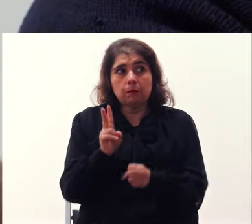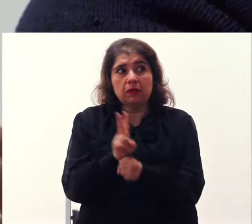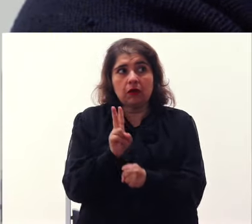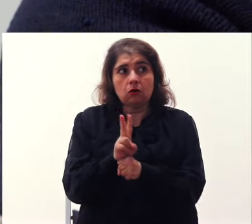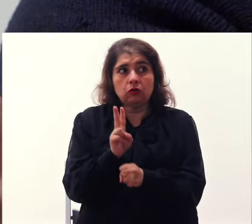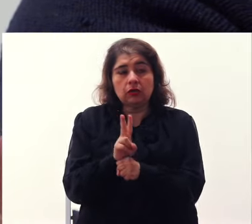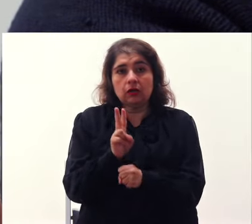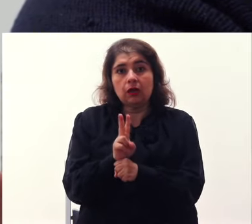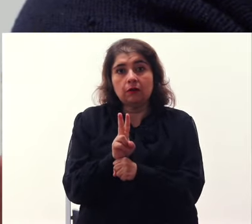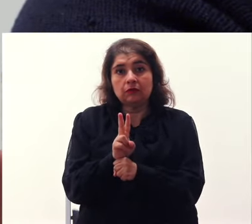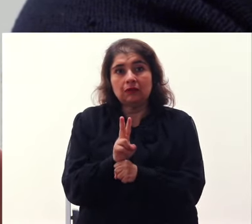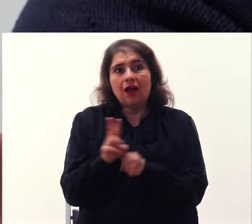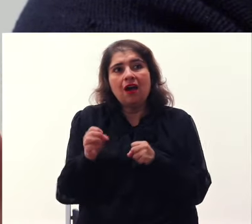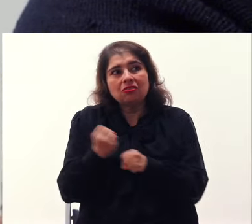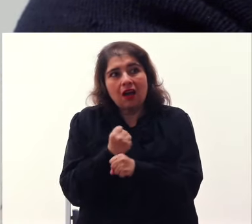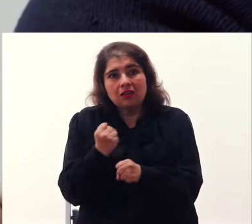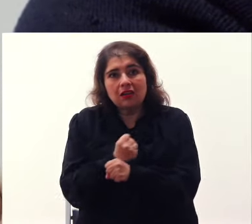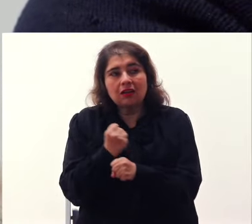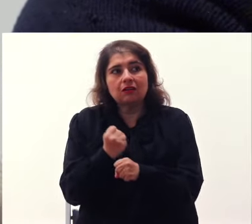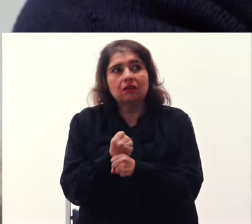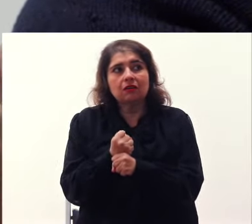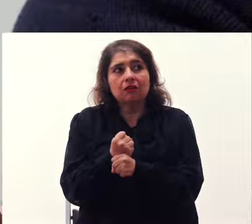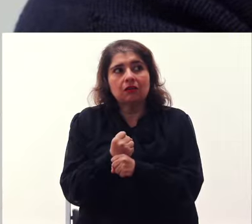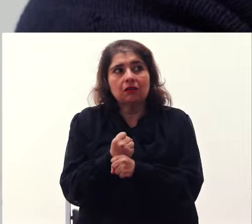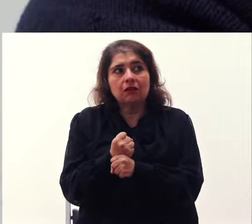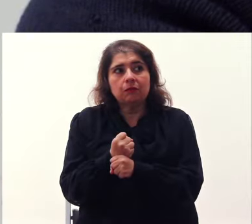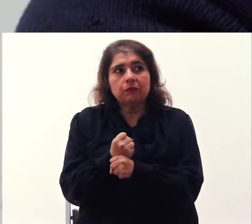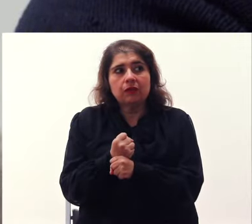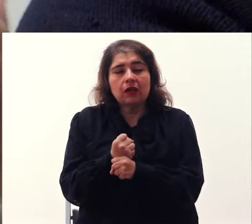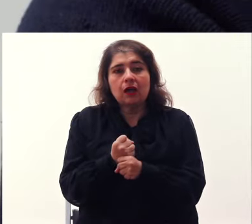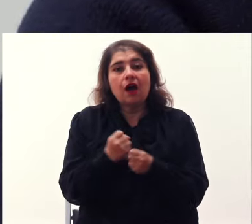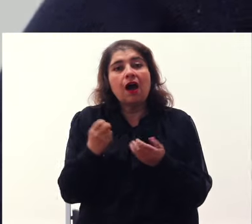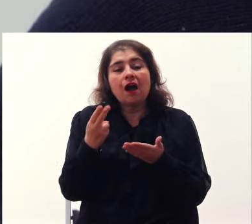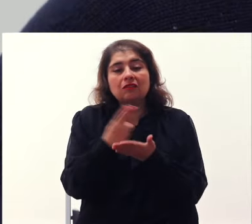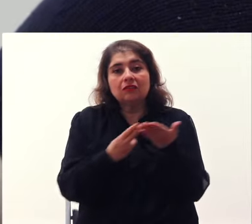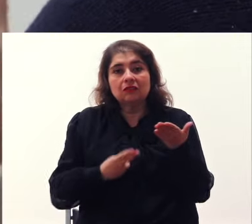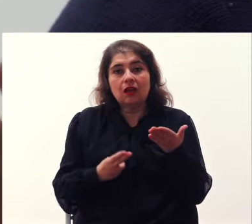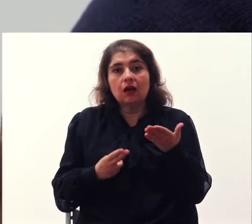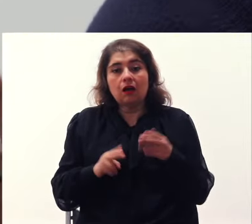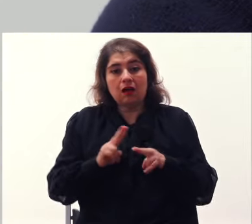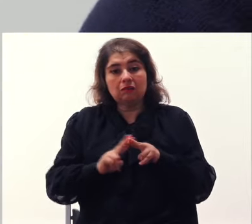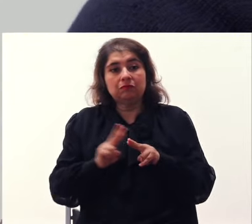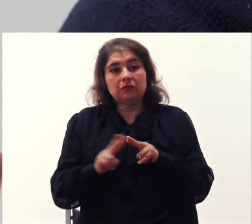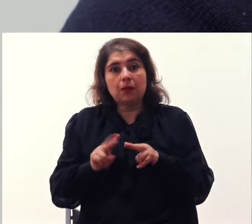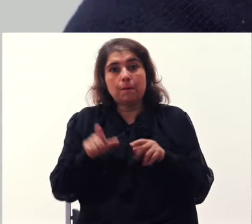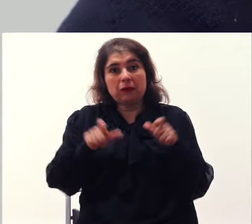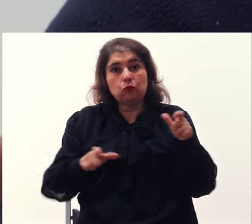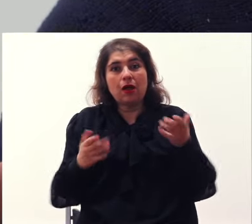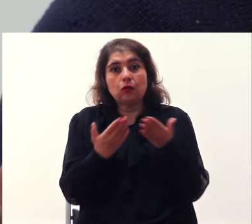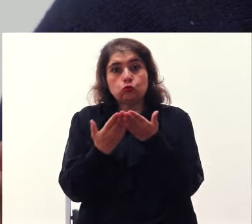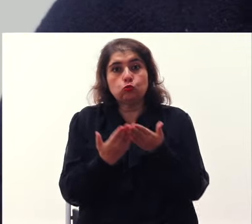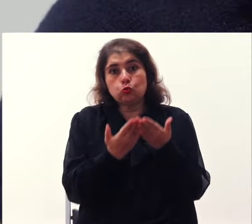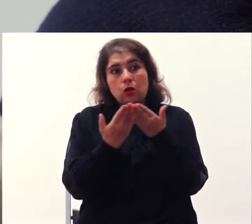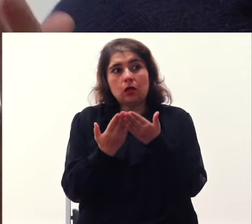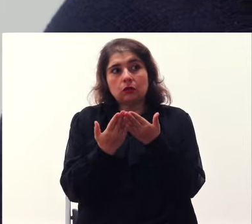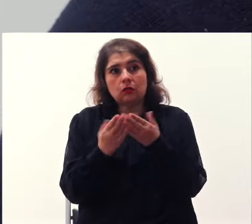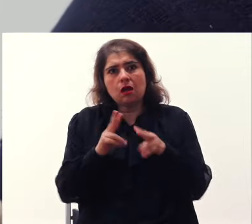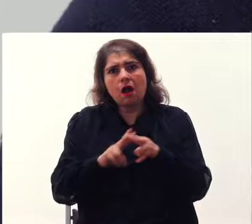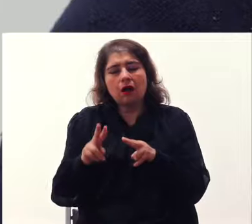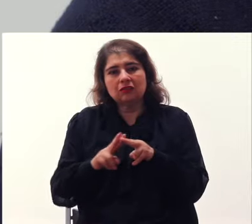través de su práctica pedagógica en estos talleres, ¿no es cierto?, donde los artistas, en formación, digamos, los estudiantes